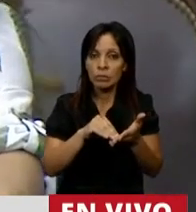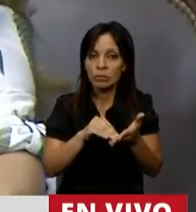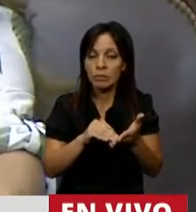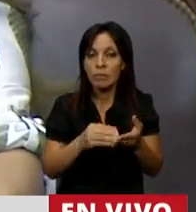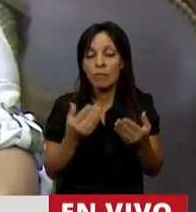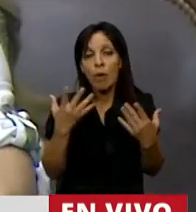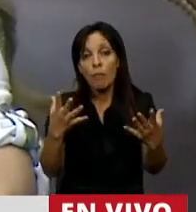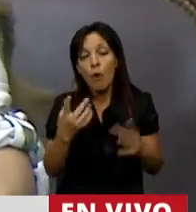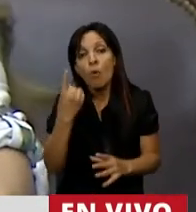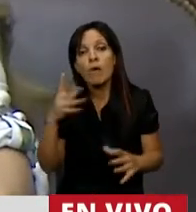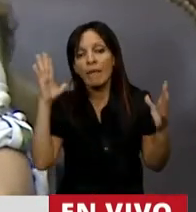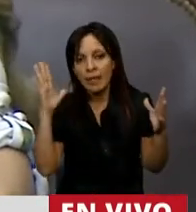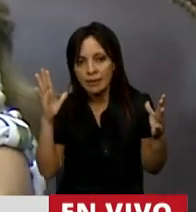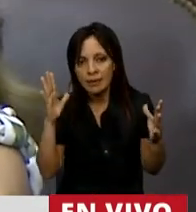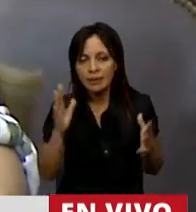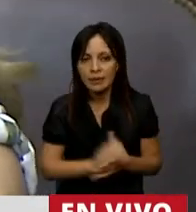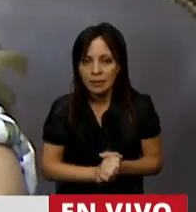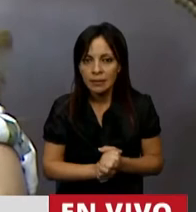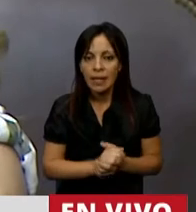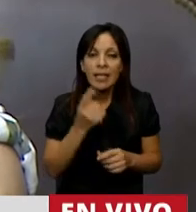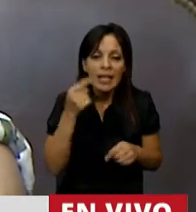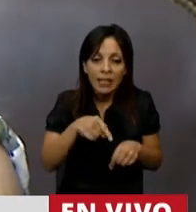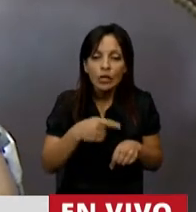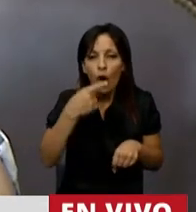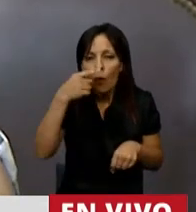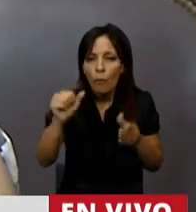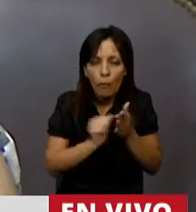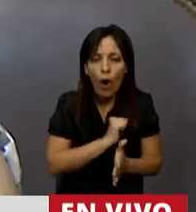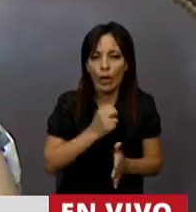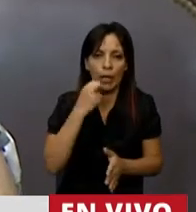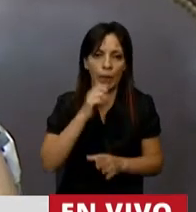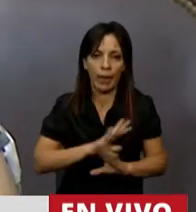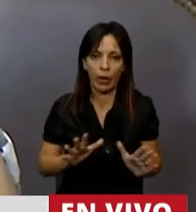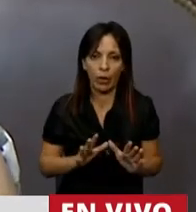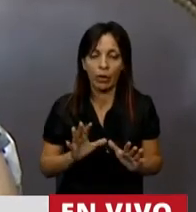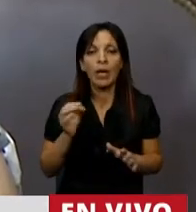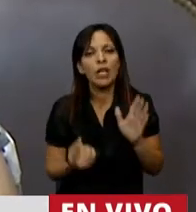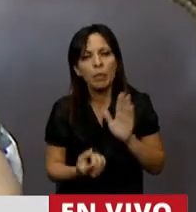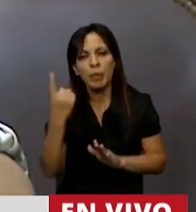vez, sea lo último de lo viejo o lo primero de los